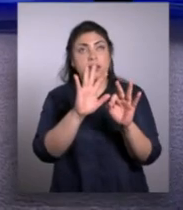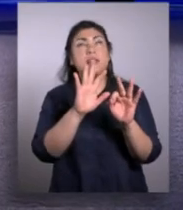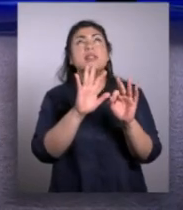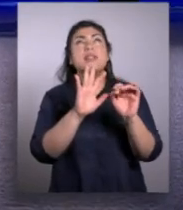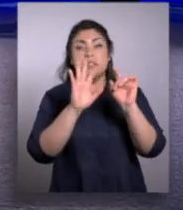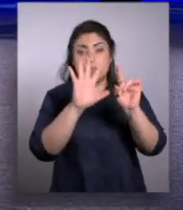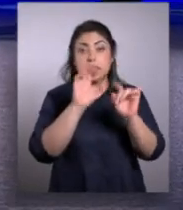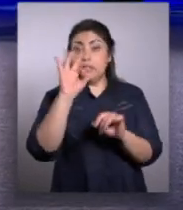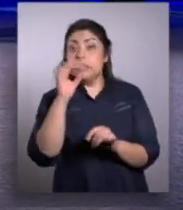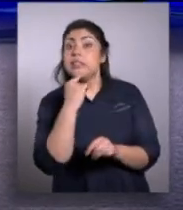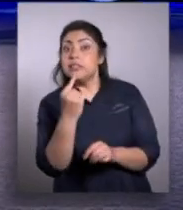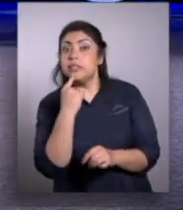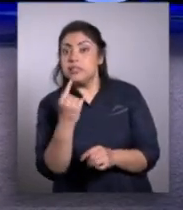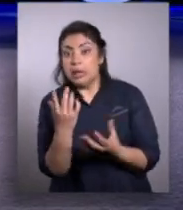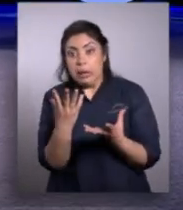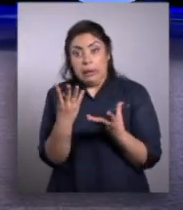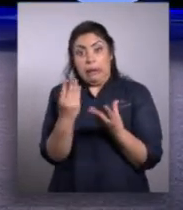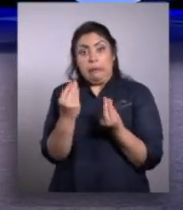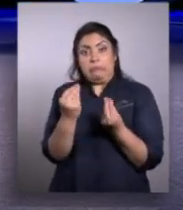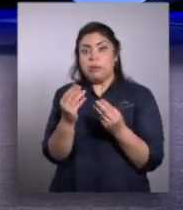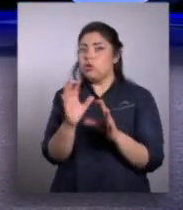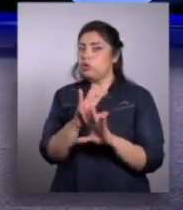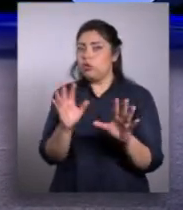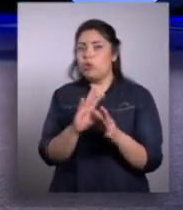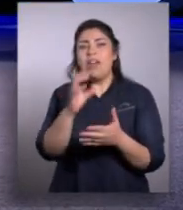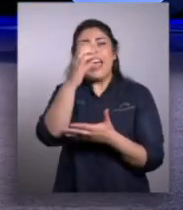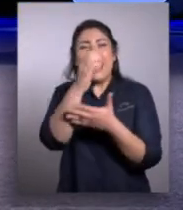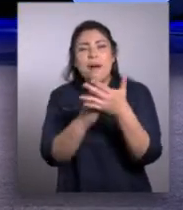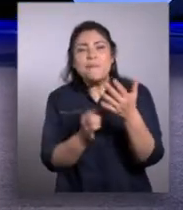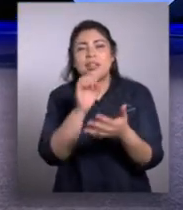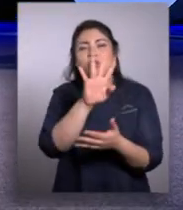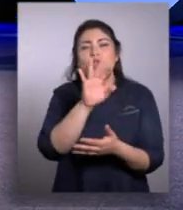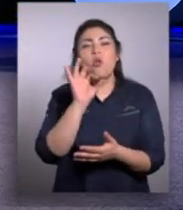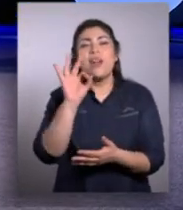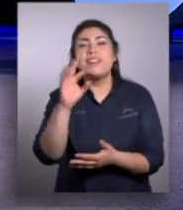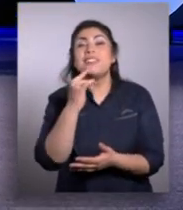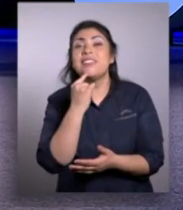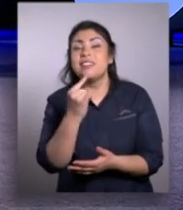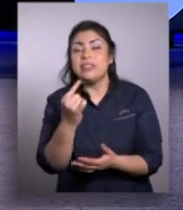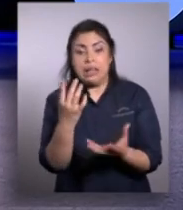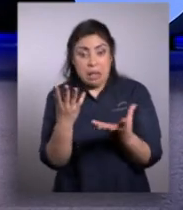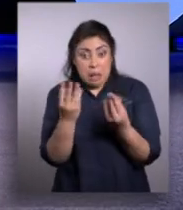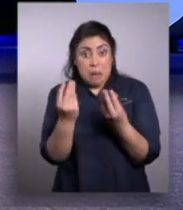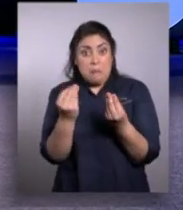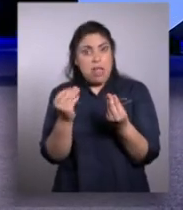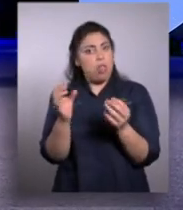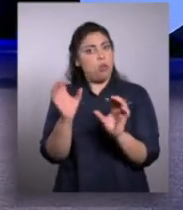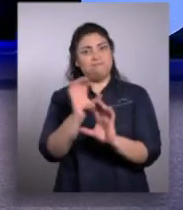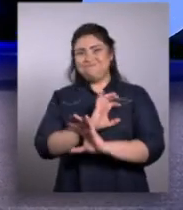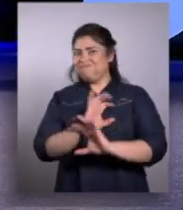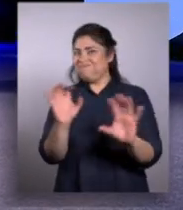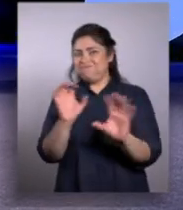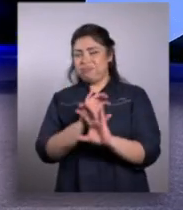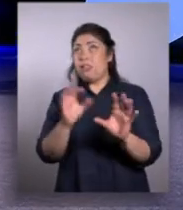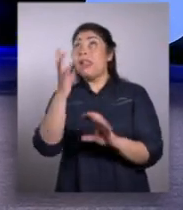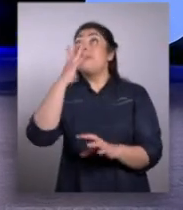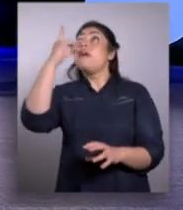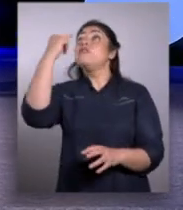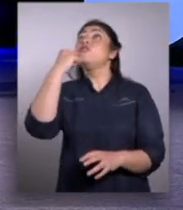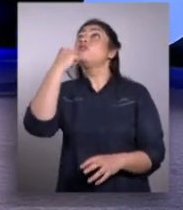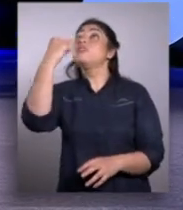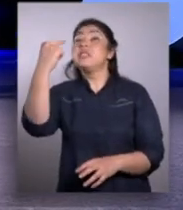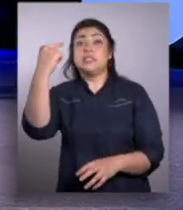temor en el verso 1 del capítulo 43 dice ahora así dice jehová creador tuyo jacob y formador tuyo